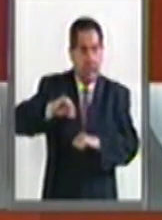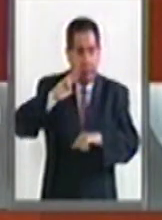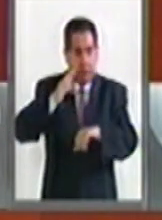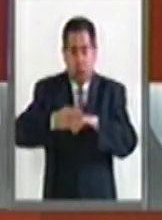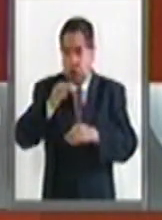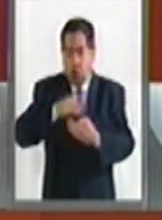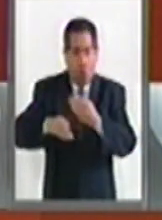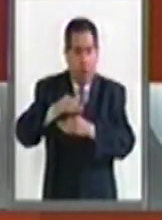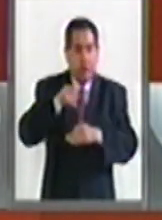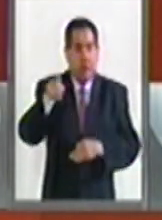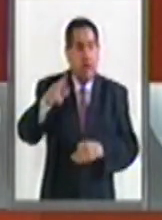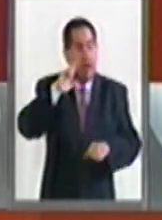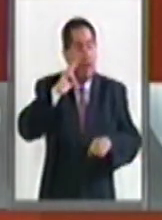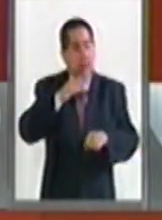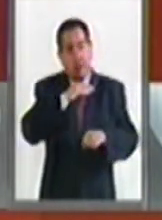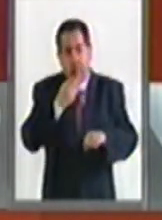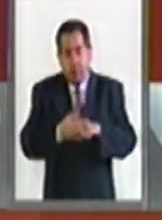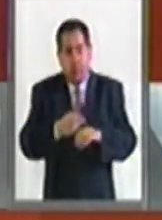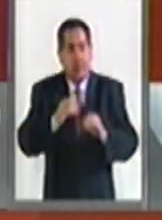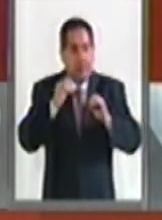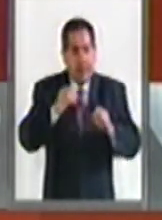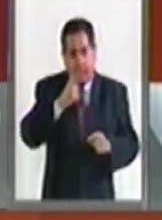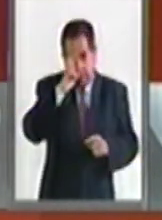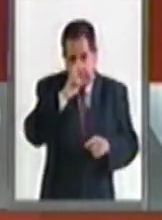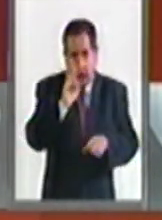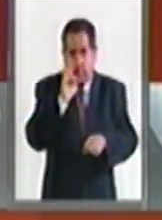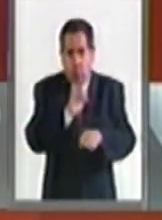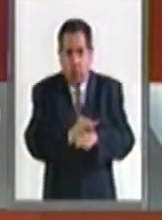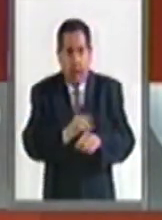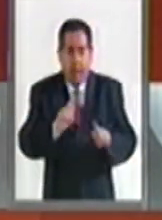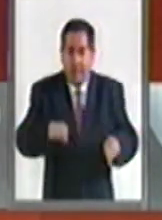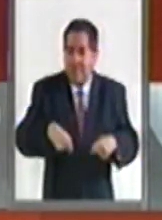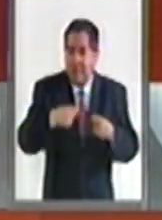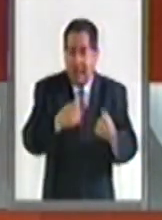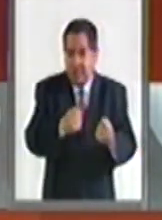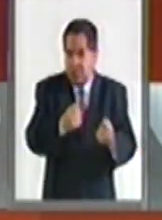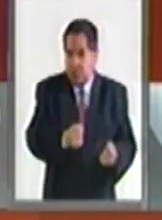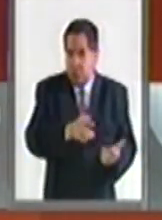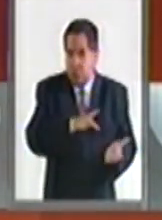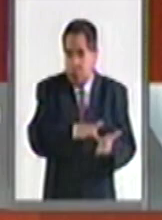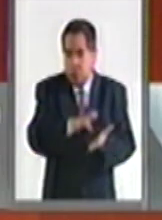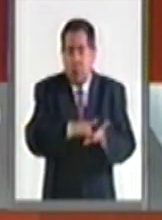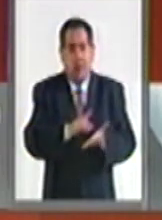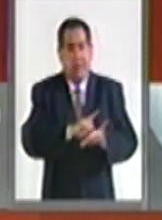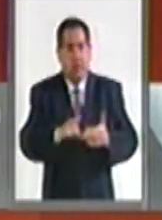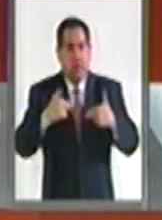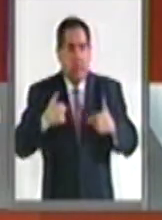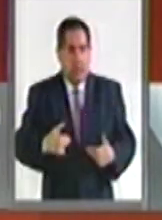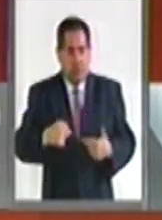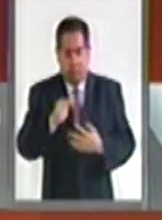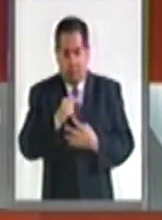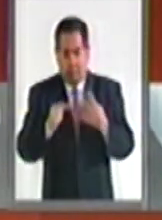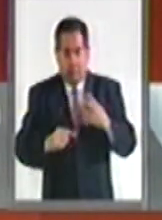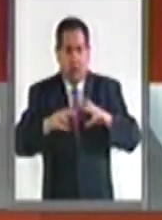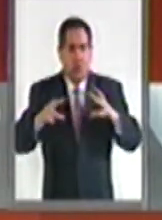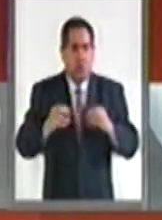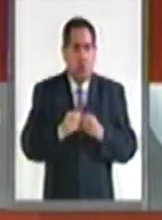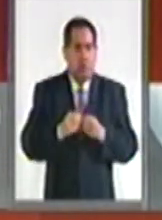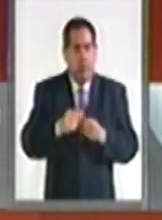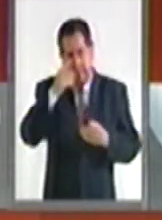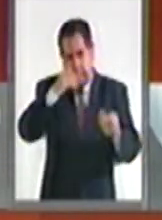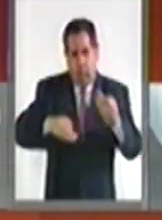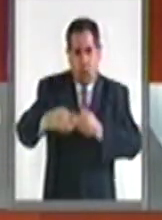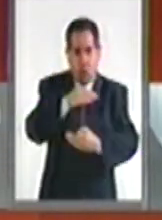competencias tienen la obligación de promover, respetar, proteger y garantizar los derechos humanos de conformidad con los principios de